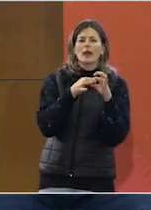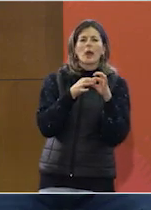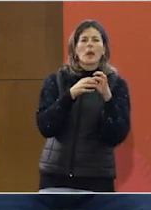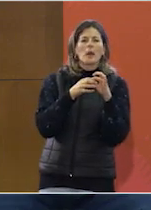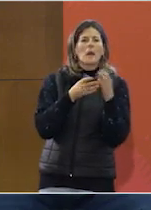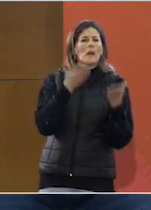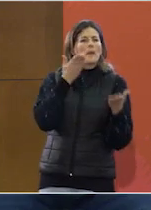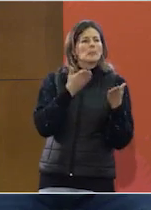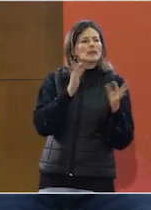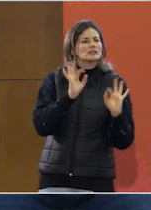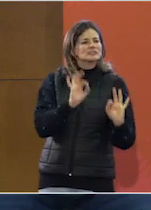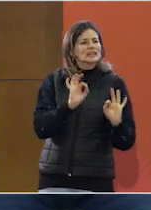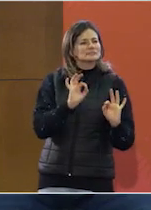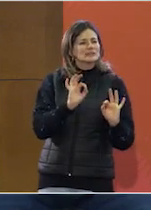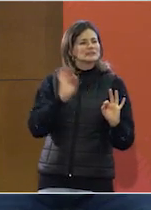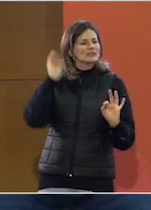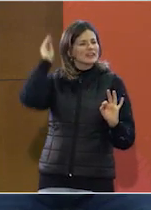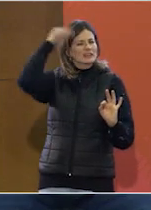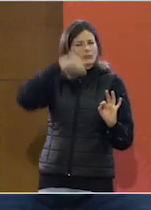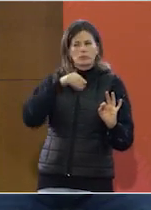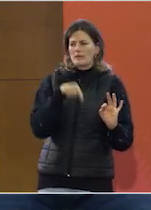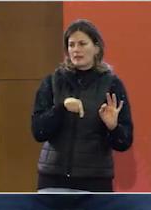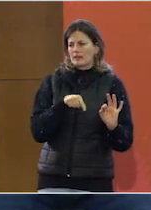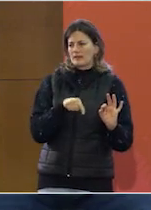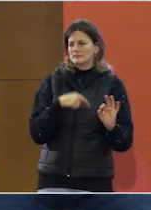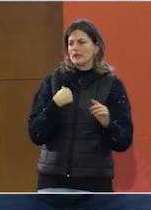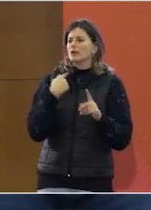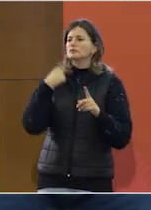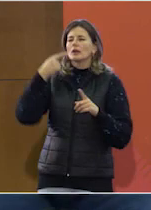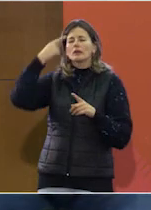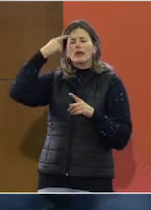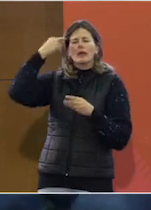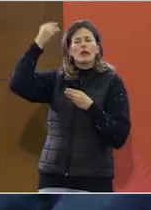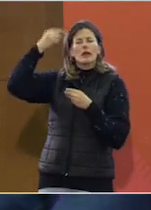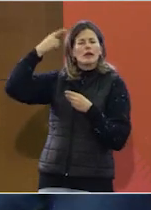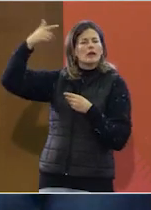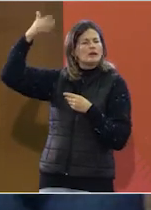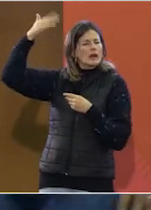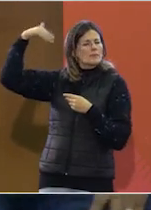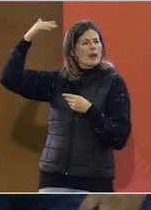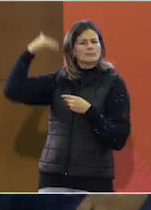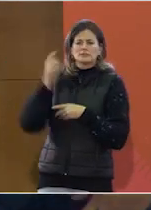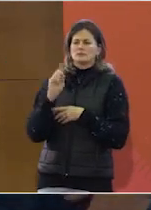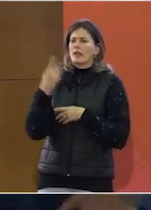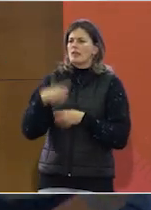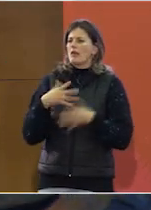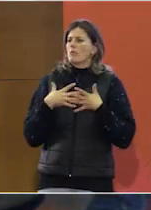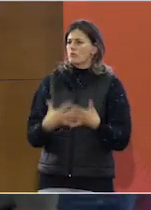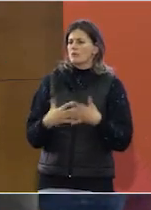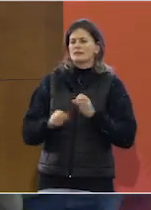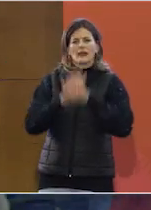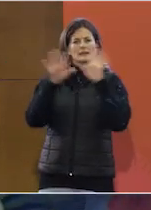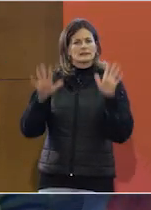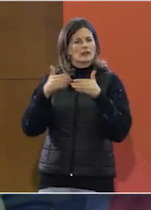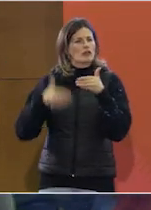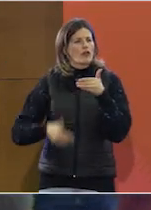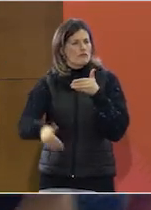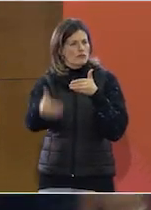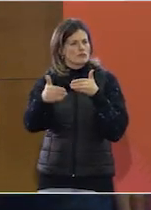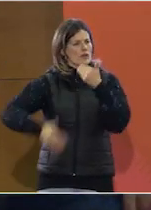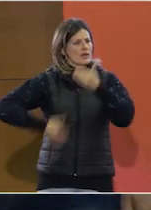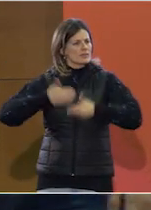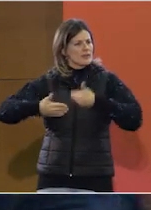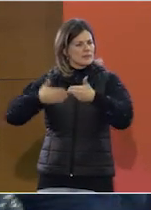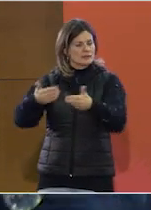Y cuando hablo de valores republicanos, no hay ninguna nostalgia con el pasado, hay una voluntad de futuro,